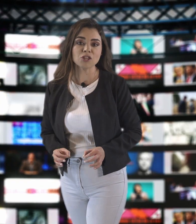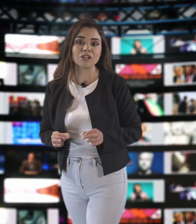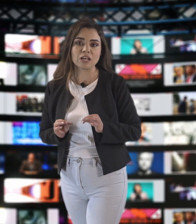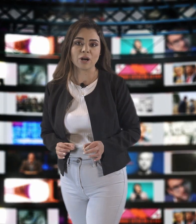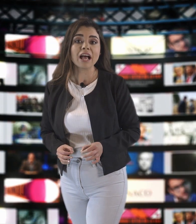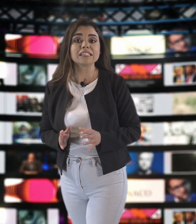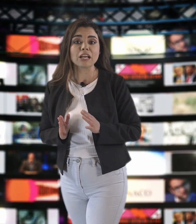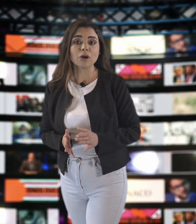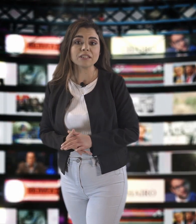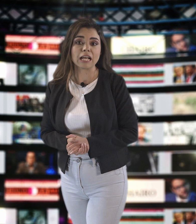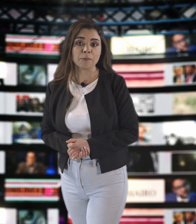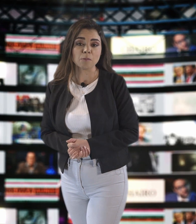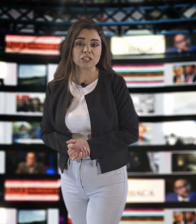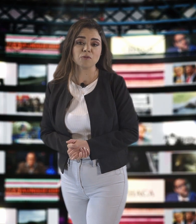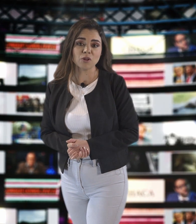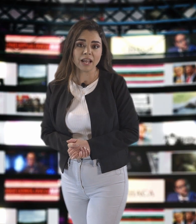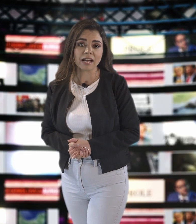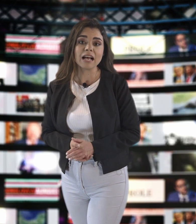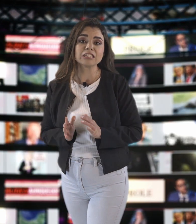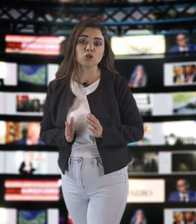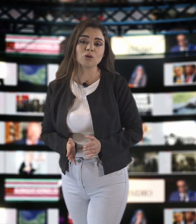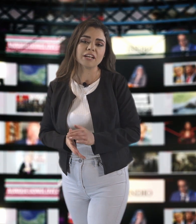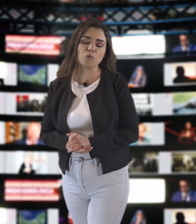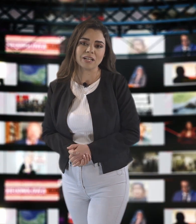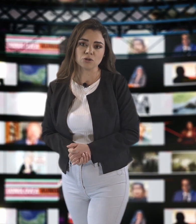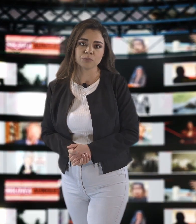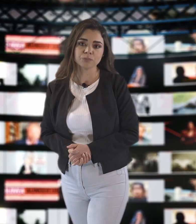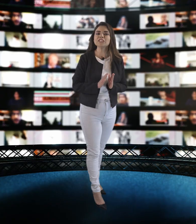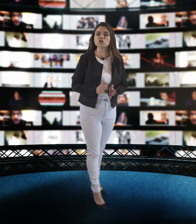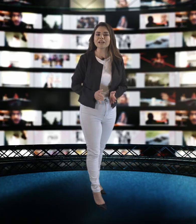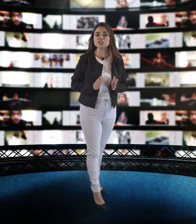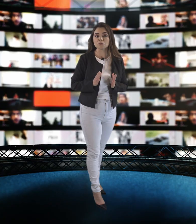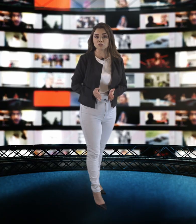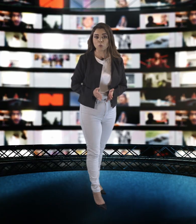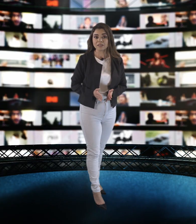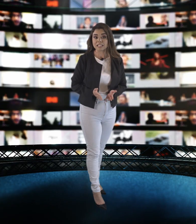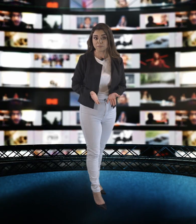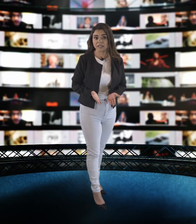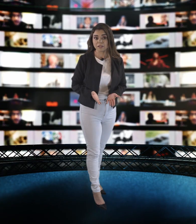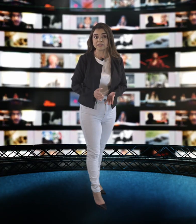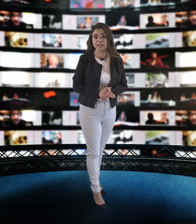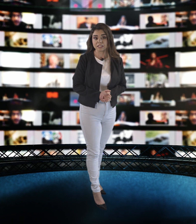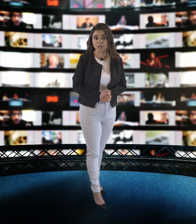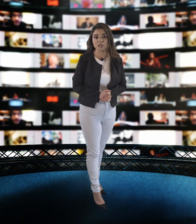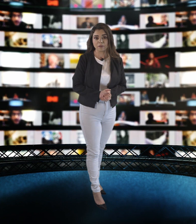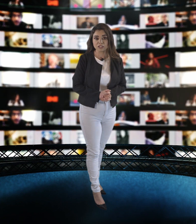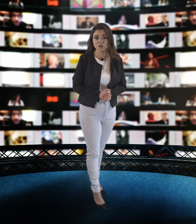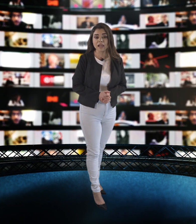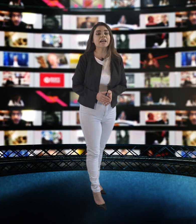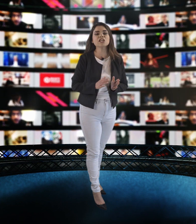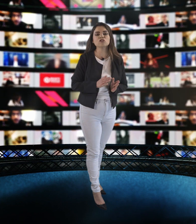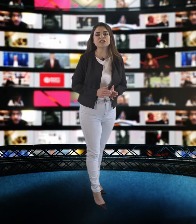se está viendo desde ahora. Señaló que desde que cambiamos a semáforo naranja se notó esta recuperación. Mencionó que si tomamos en cuenta las expectativas del crecimiento a